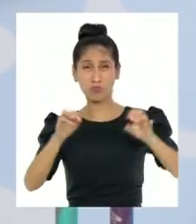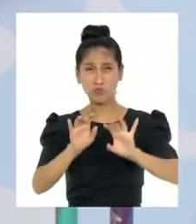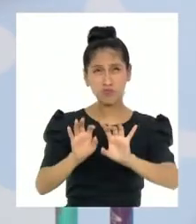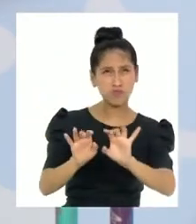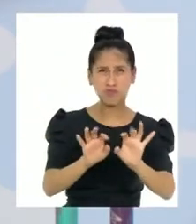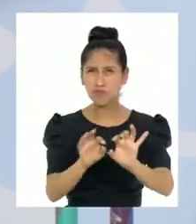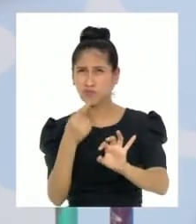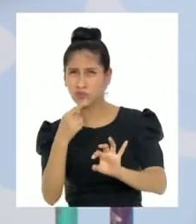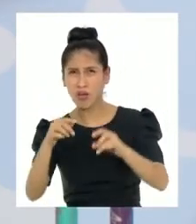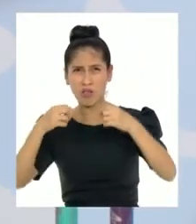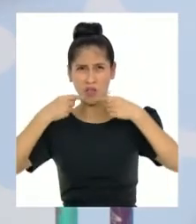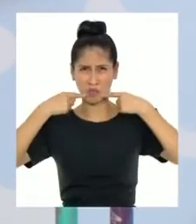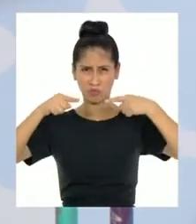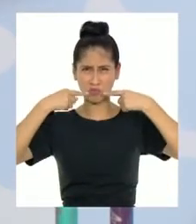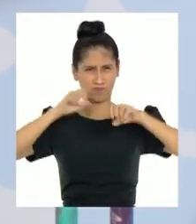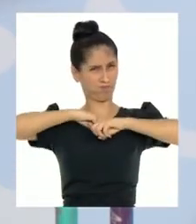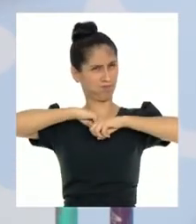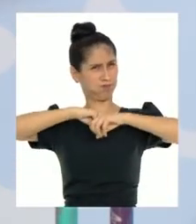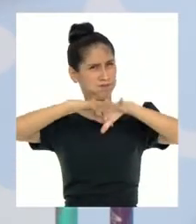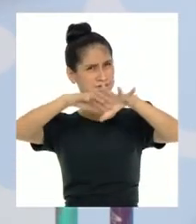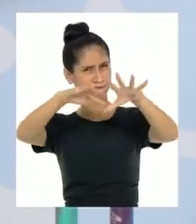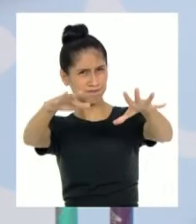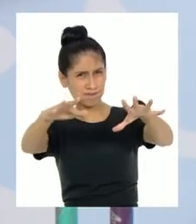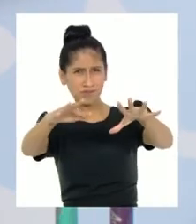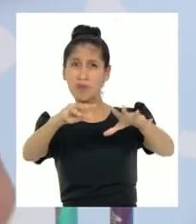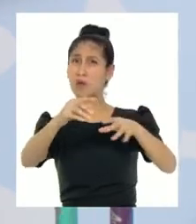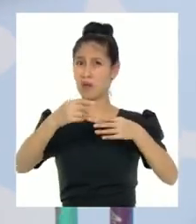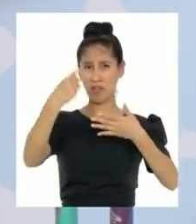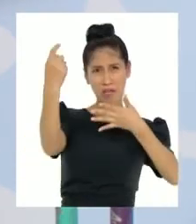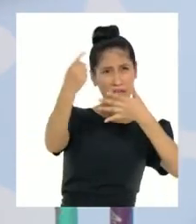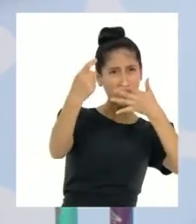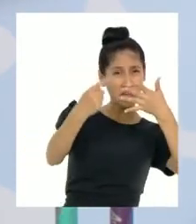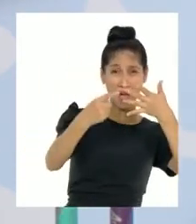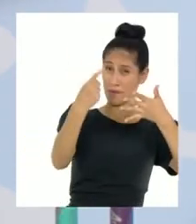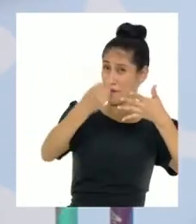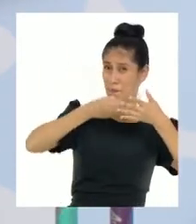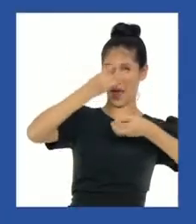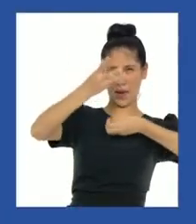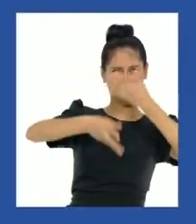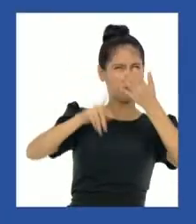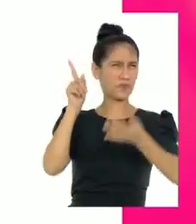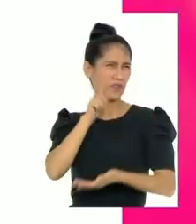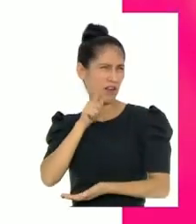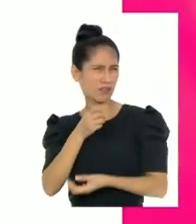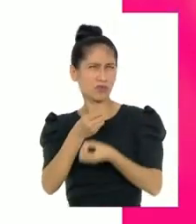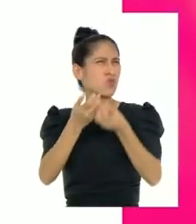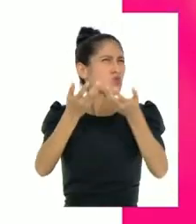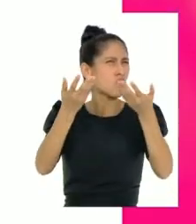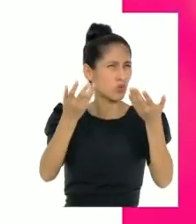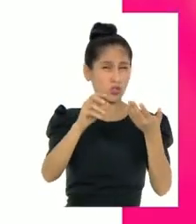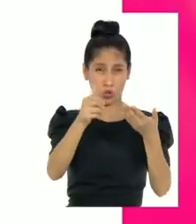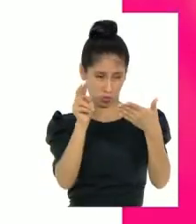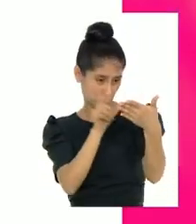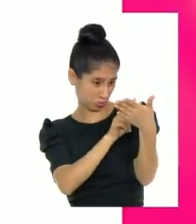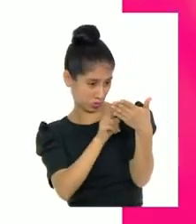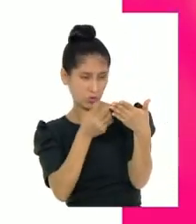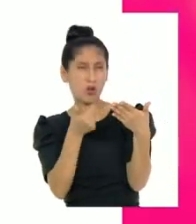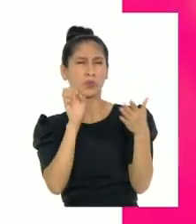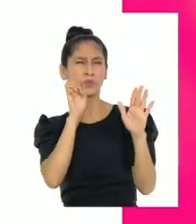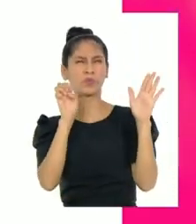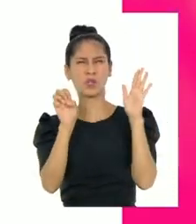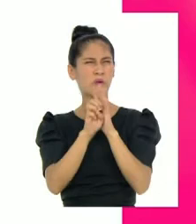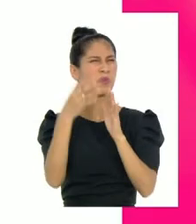dedicadas a difundirlas. Por suerte, las falacias son muy fáciles de identificar. ¿Cómo así? Usualmente son